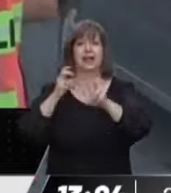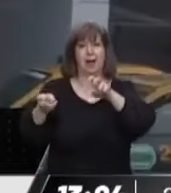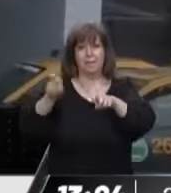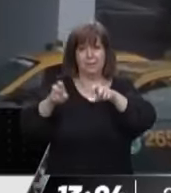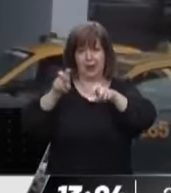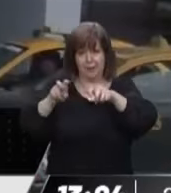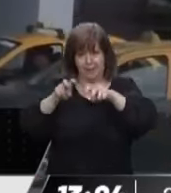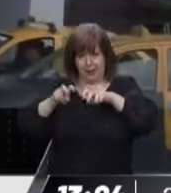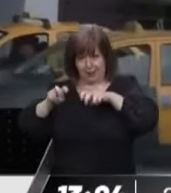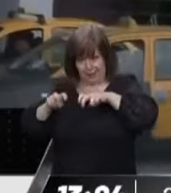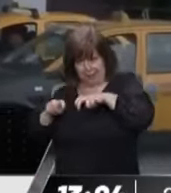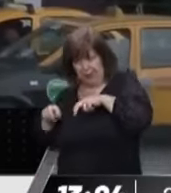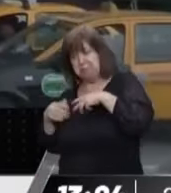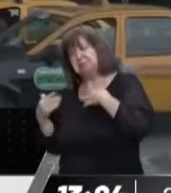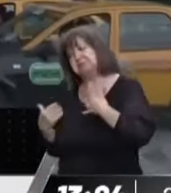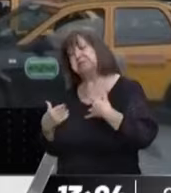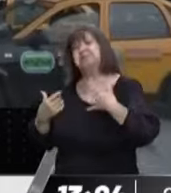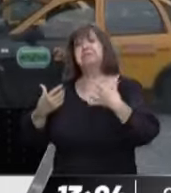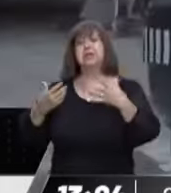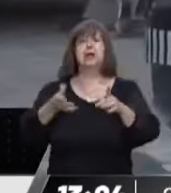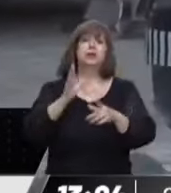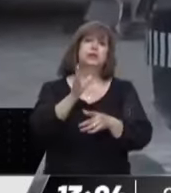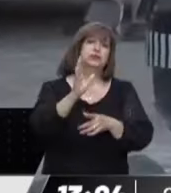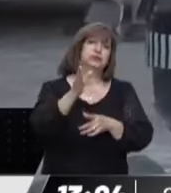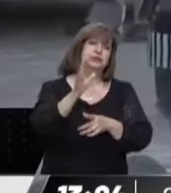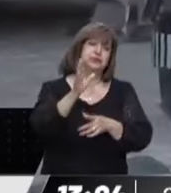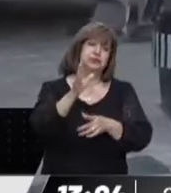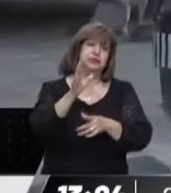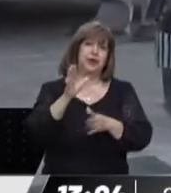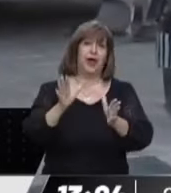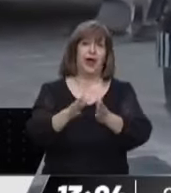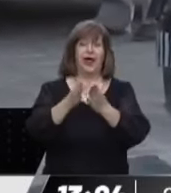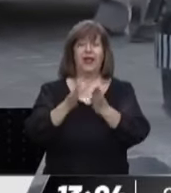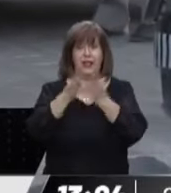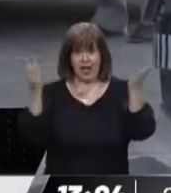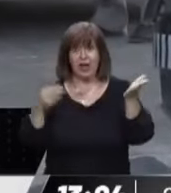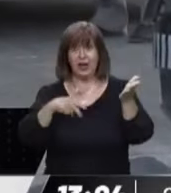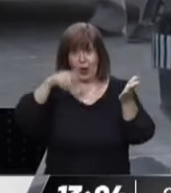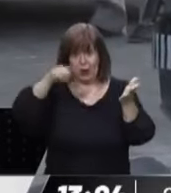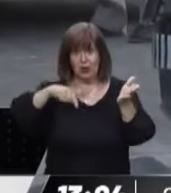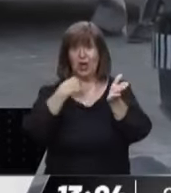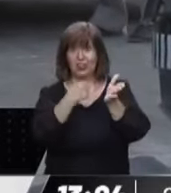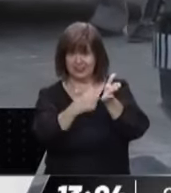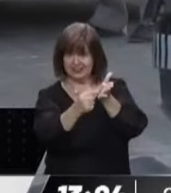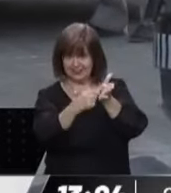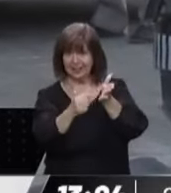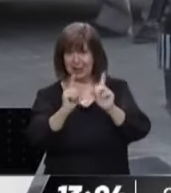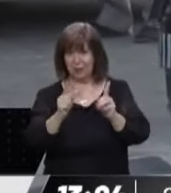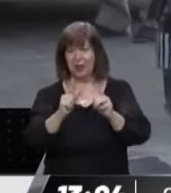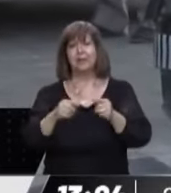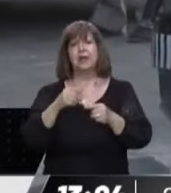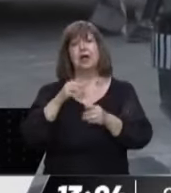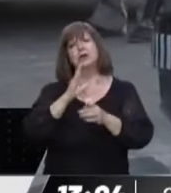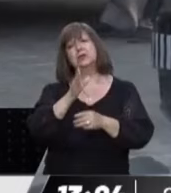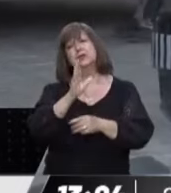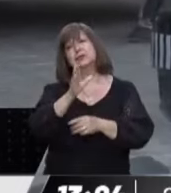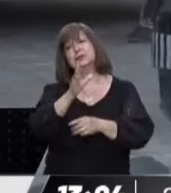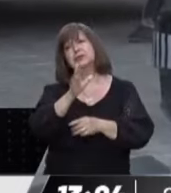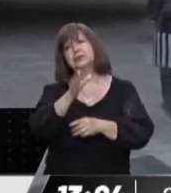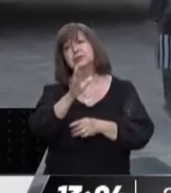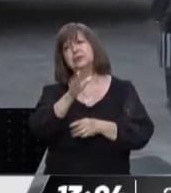ello? Y lo cuenta también nuestro compañero Sebastián Salas en diario1.com.ar. Fue una particular situación que se dio esta mañana,